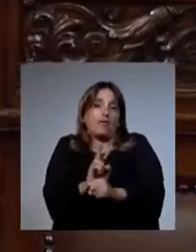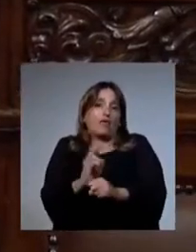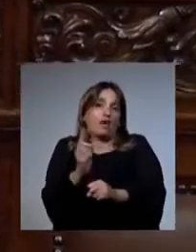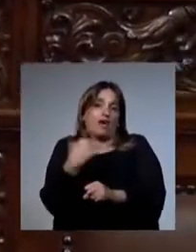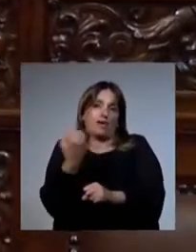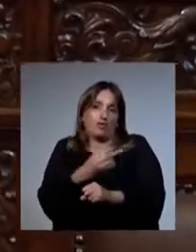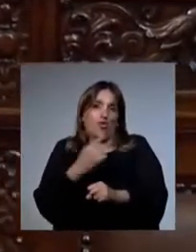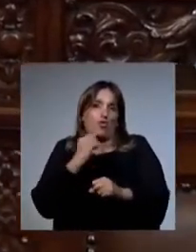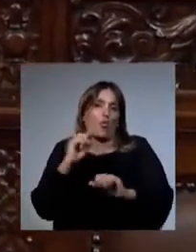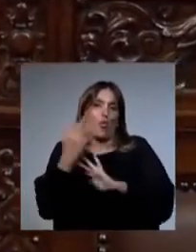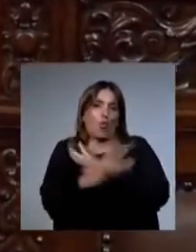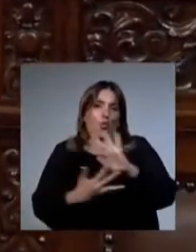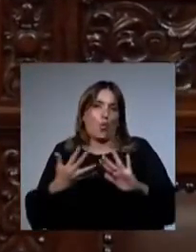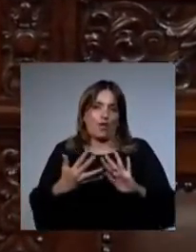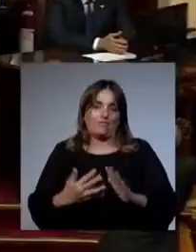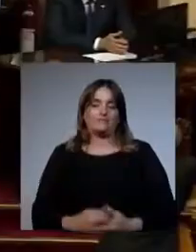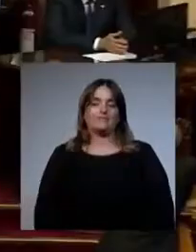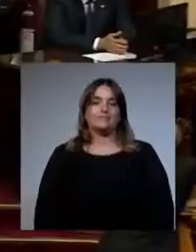nuestros compatriotas.